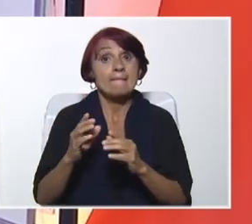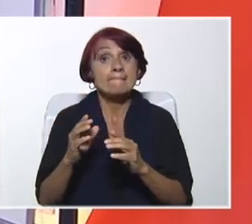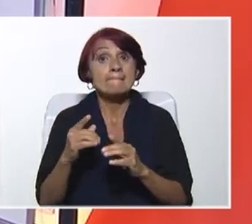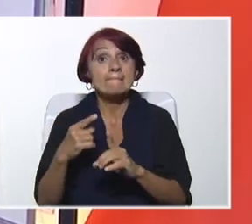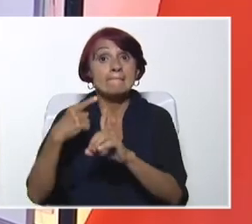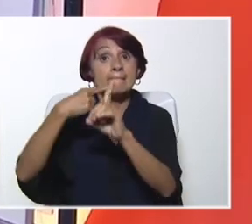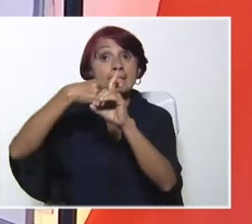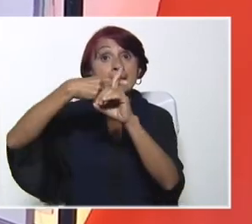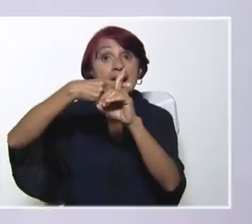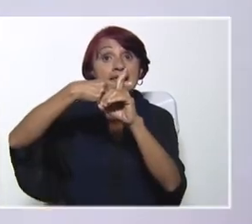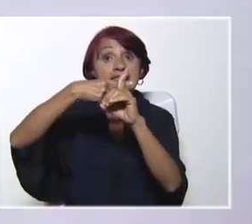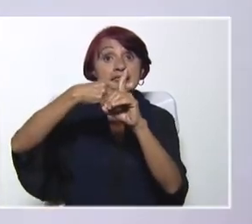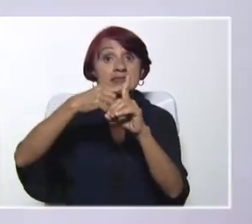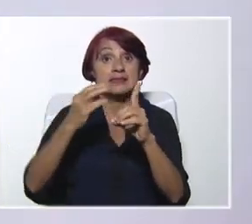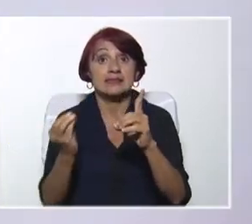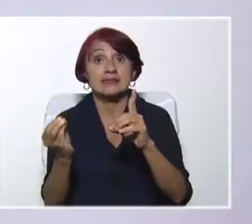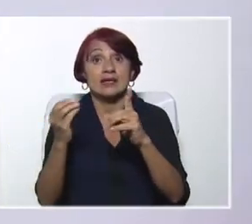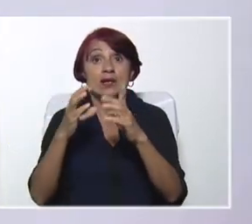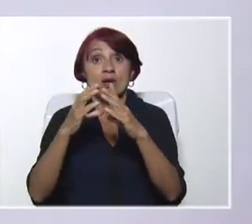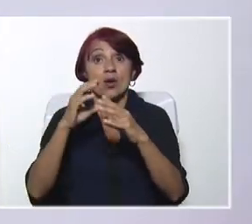más Q